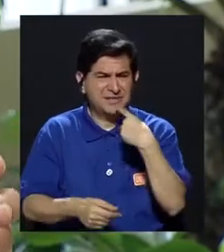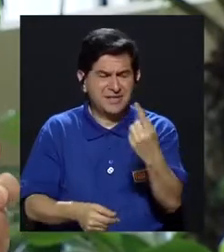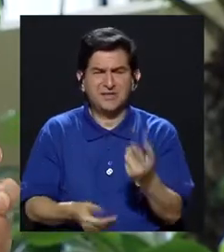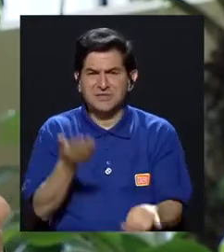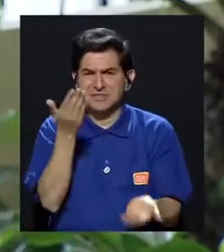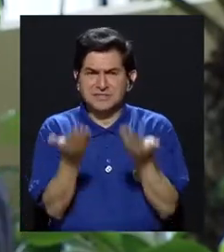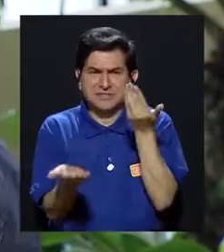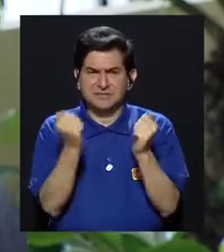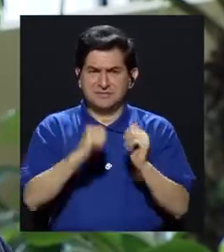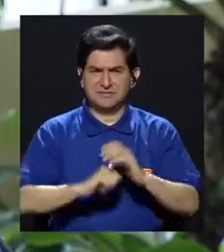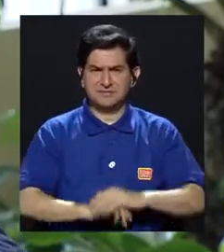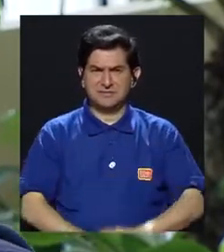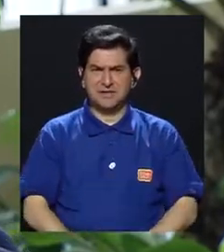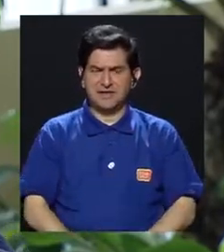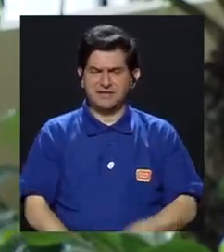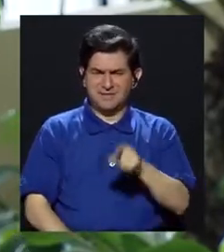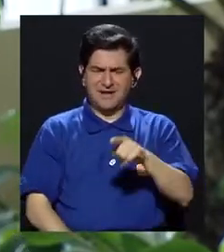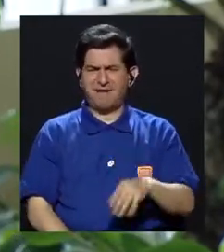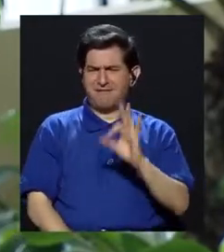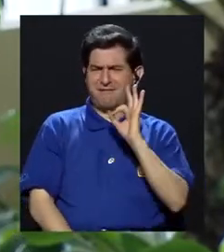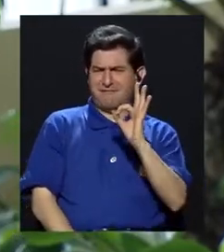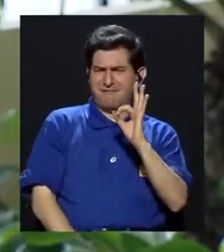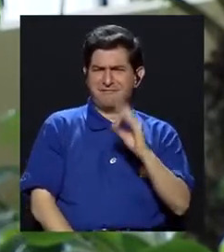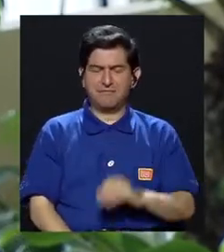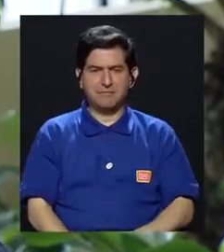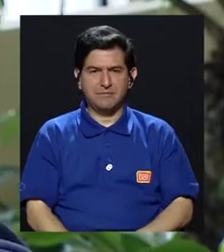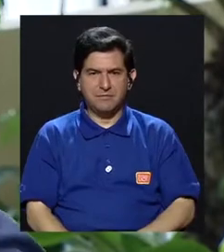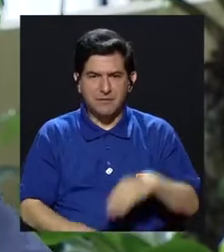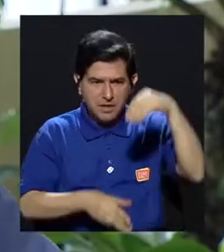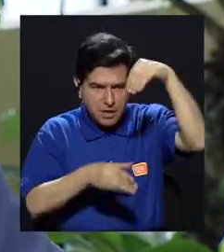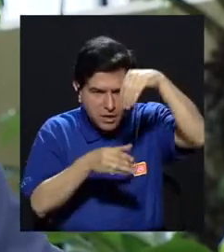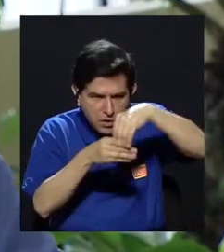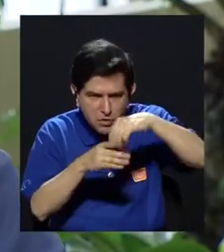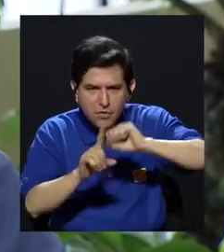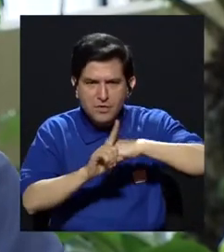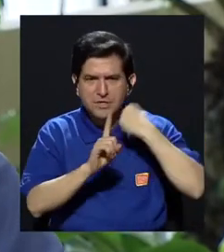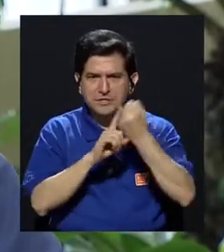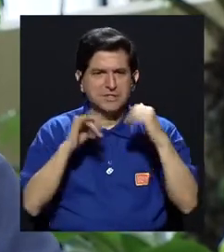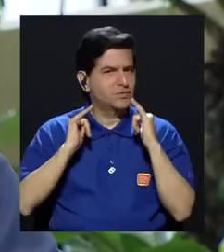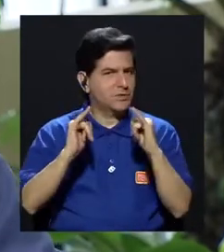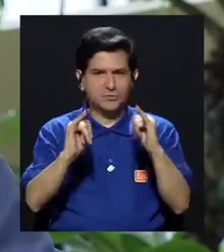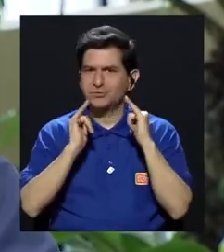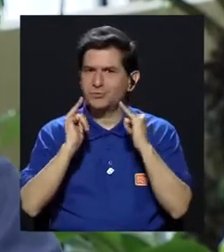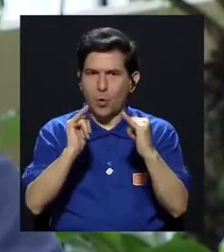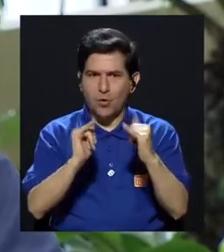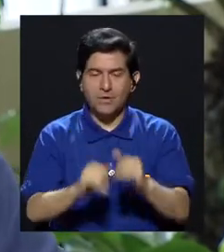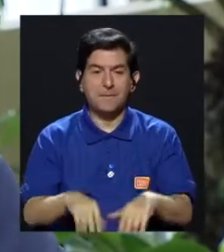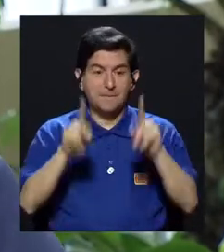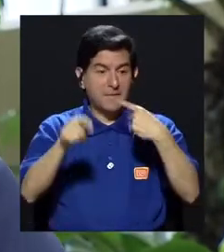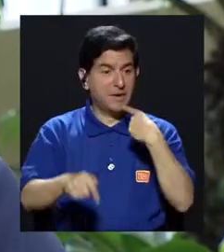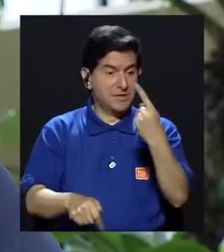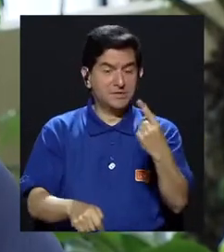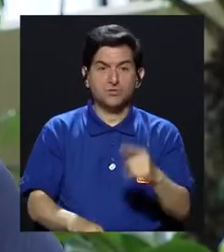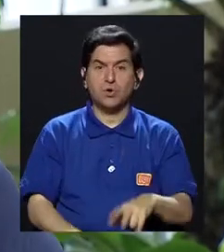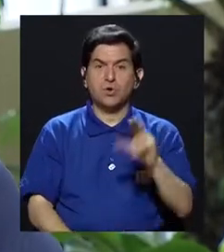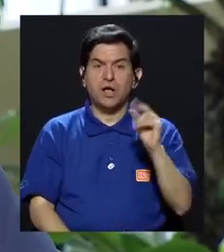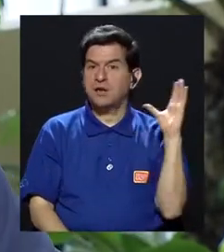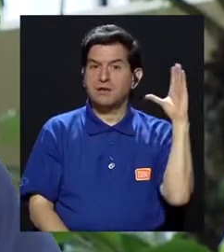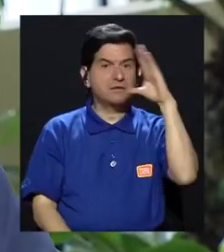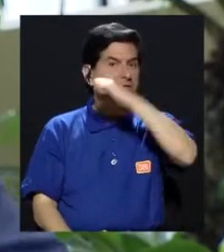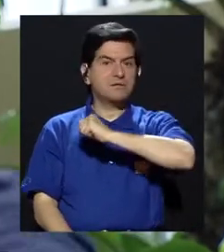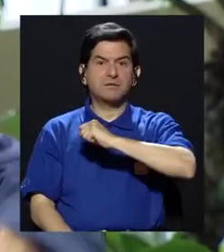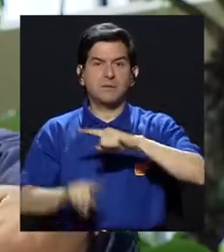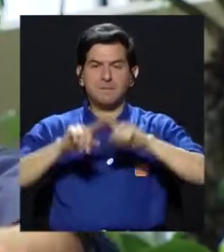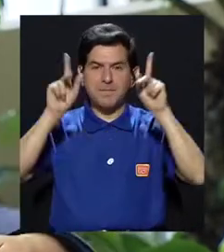diría que halagador el comentario, encierra toda una cuestión de desigualdad. El que lo dice no lo